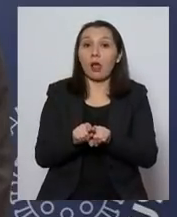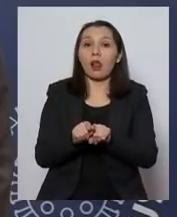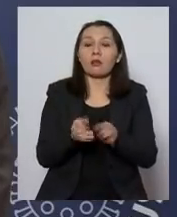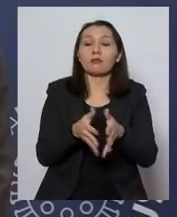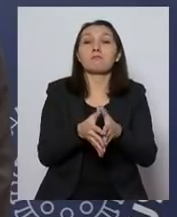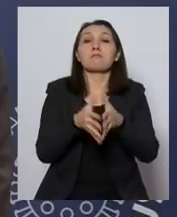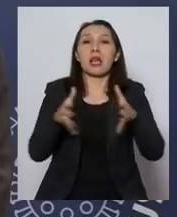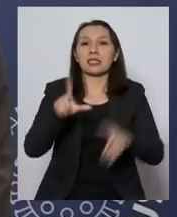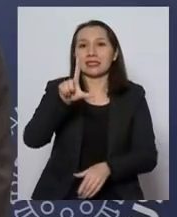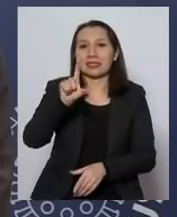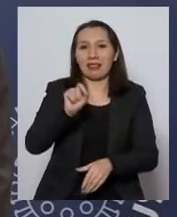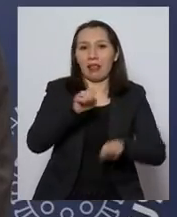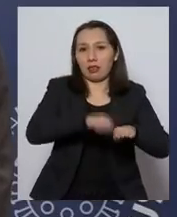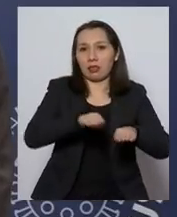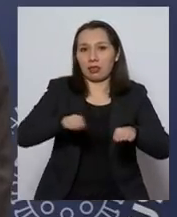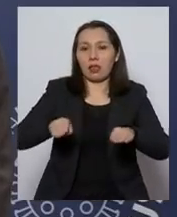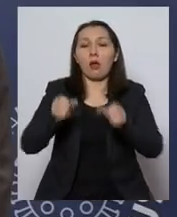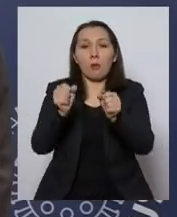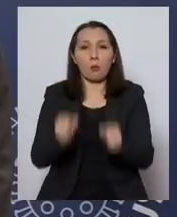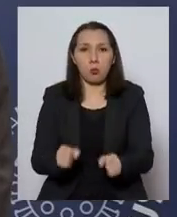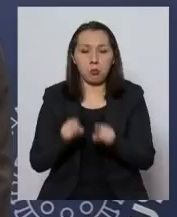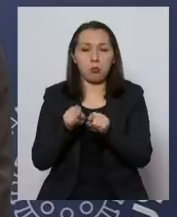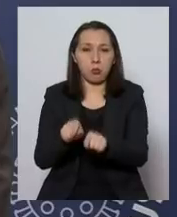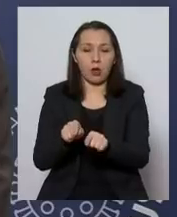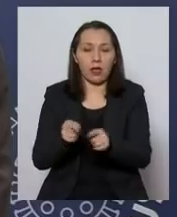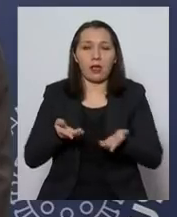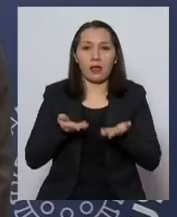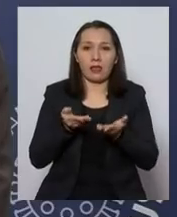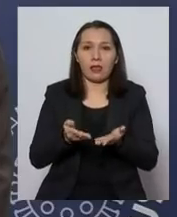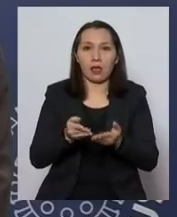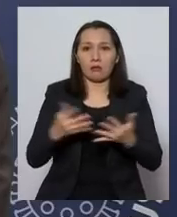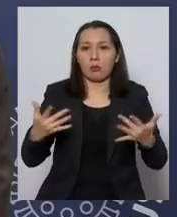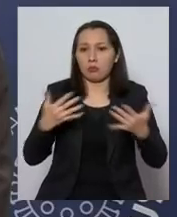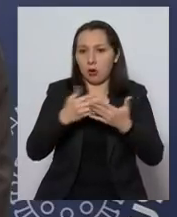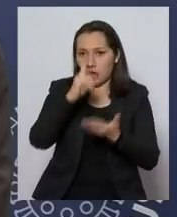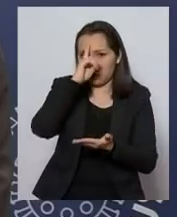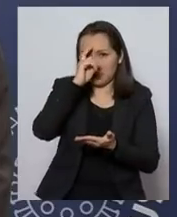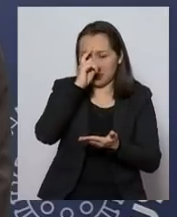aumentó en 70 la capacidad de la red.